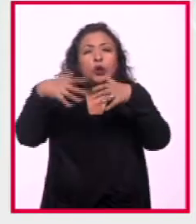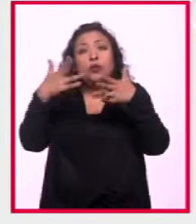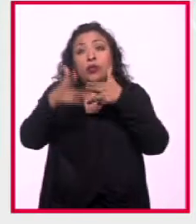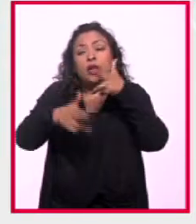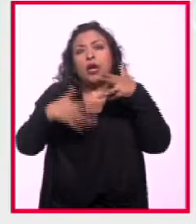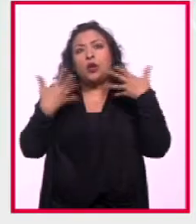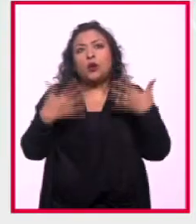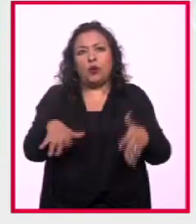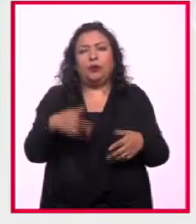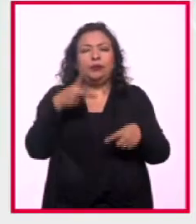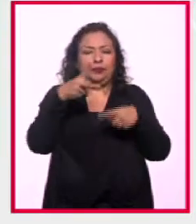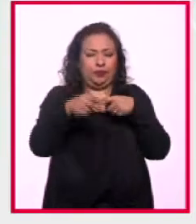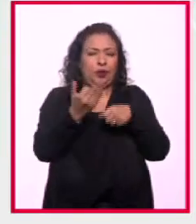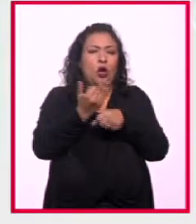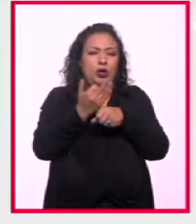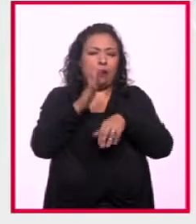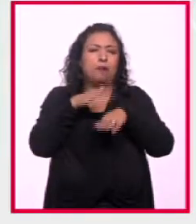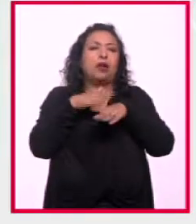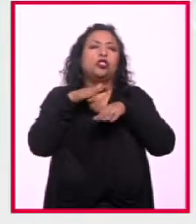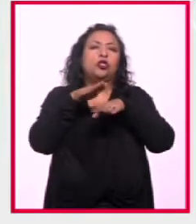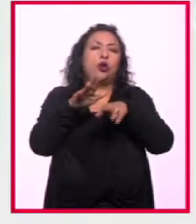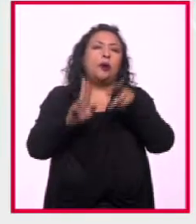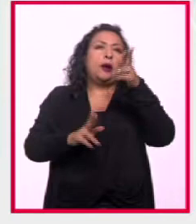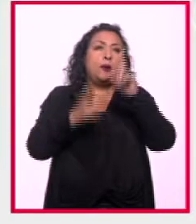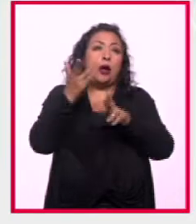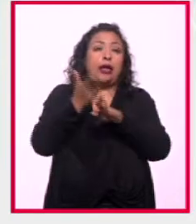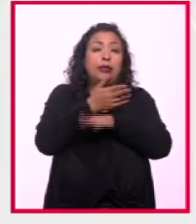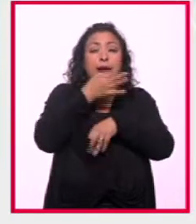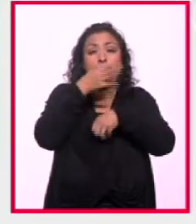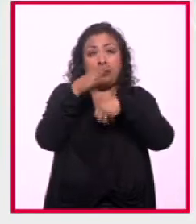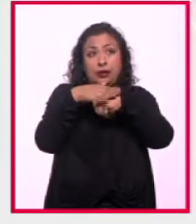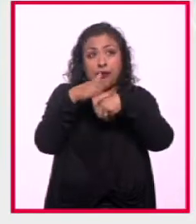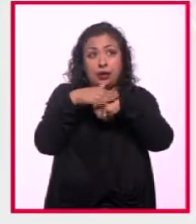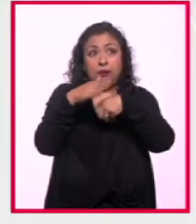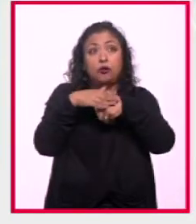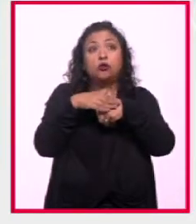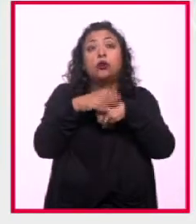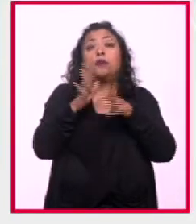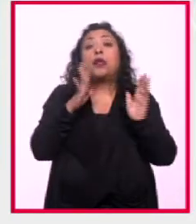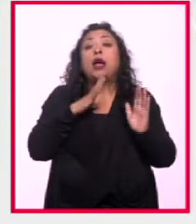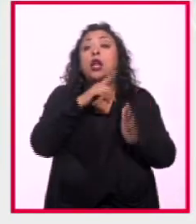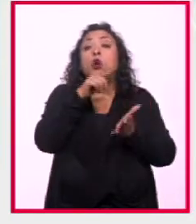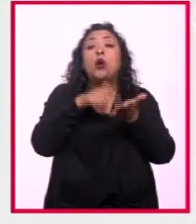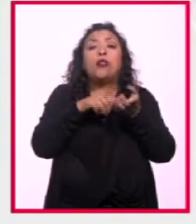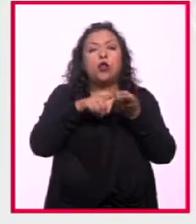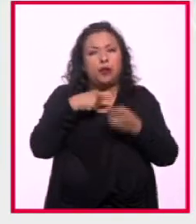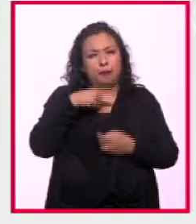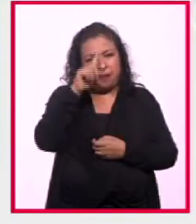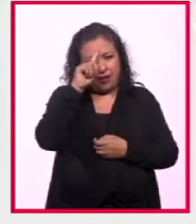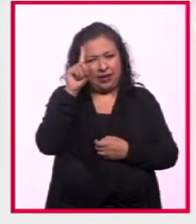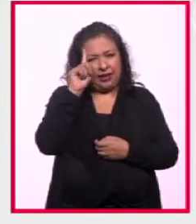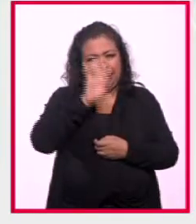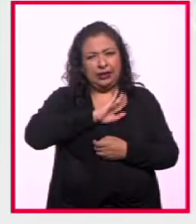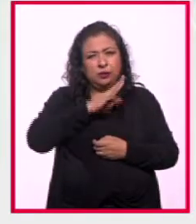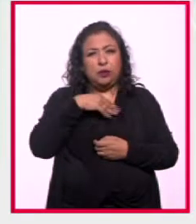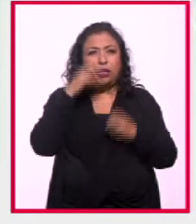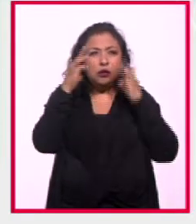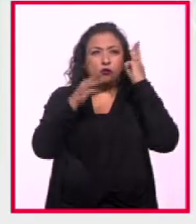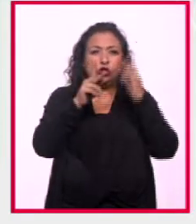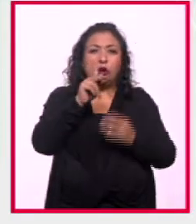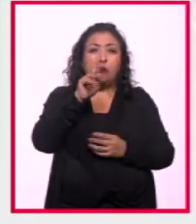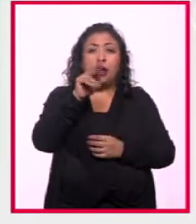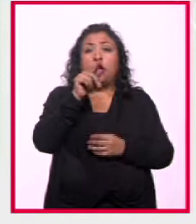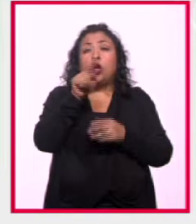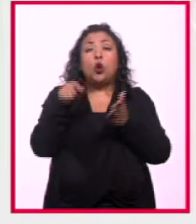ahorita seguimos hablando de trenes y de revolución pero antes les comentamos que he ubicado en madrid españa el museo del prado es uno de los hitos